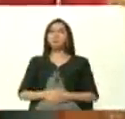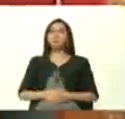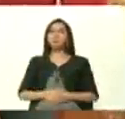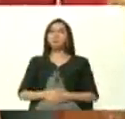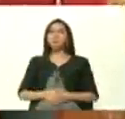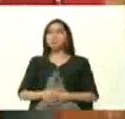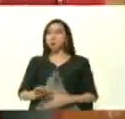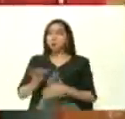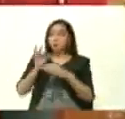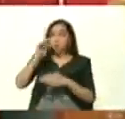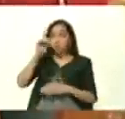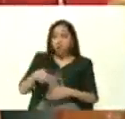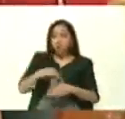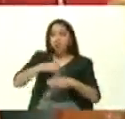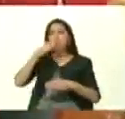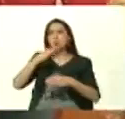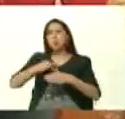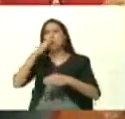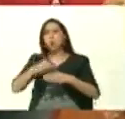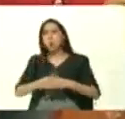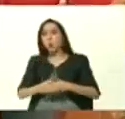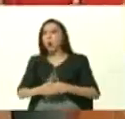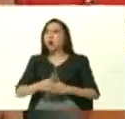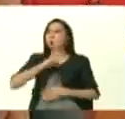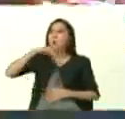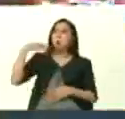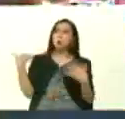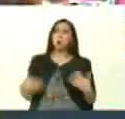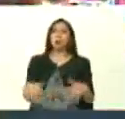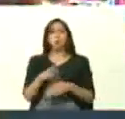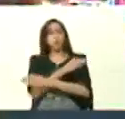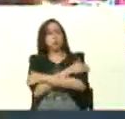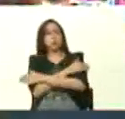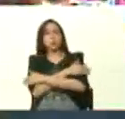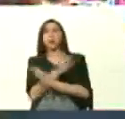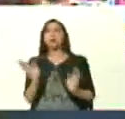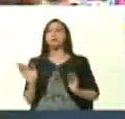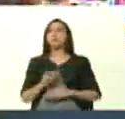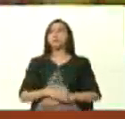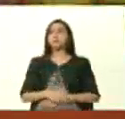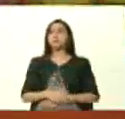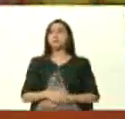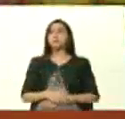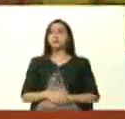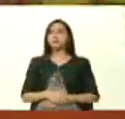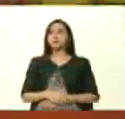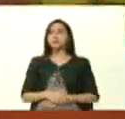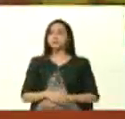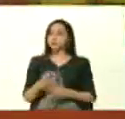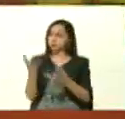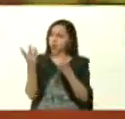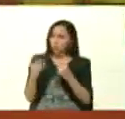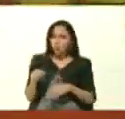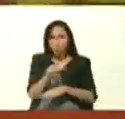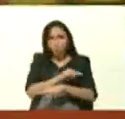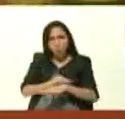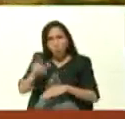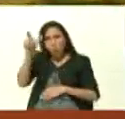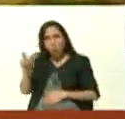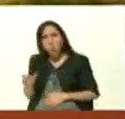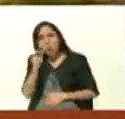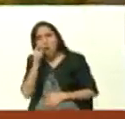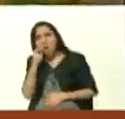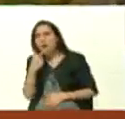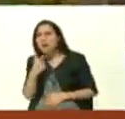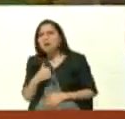cotufas acarameladas también. Felicitaciones. Bueno, cuéntenos, ministro Leal, Nelly, ¿qué me